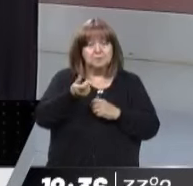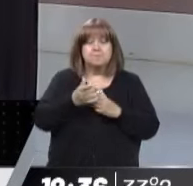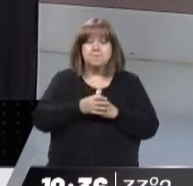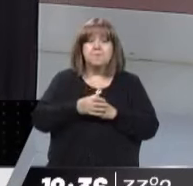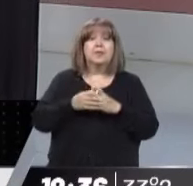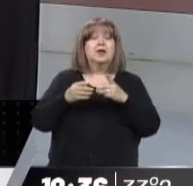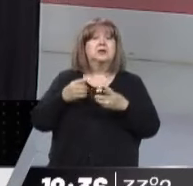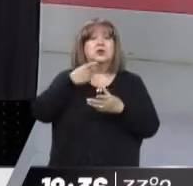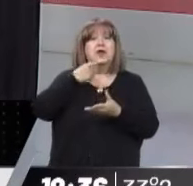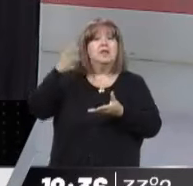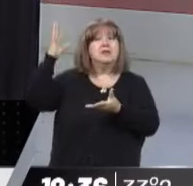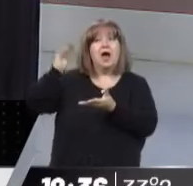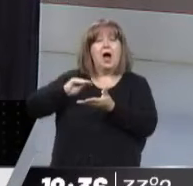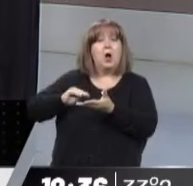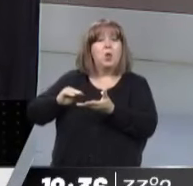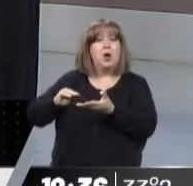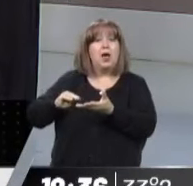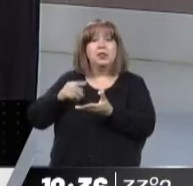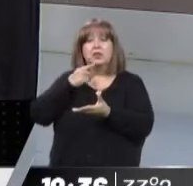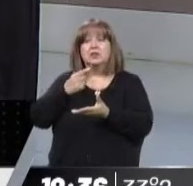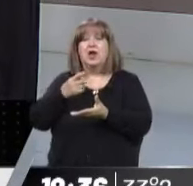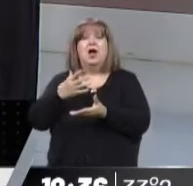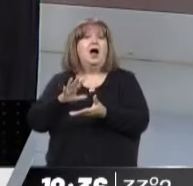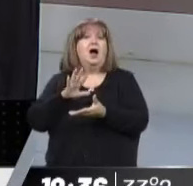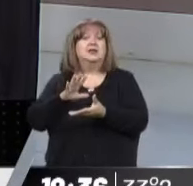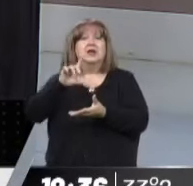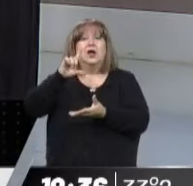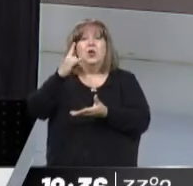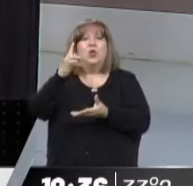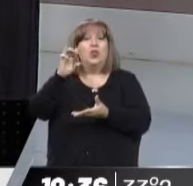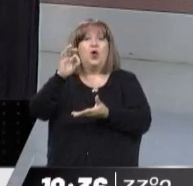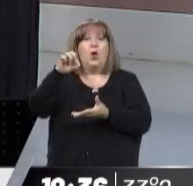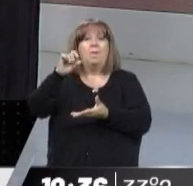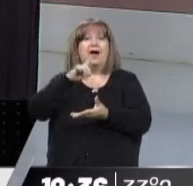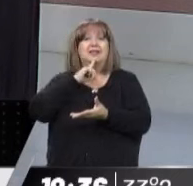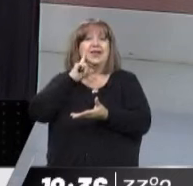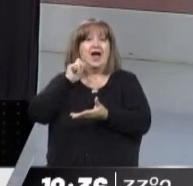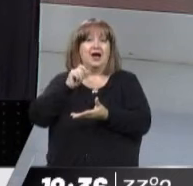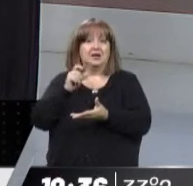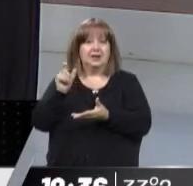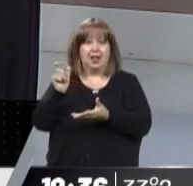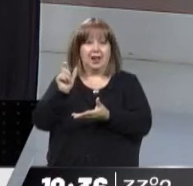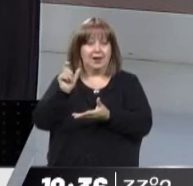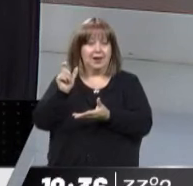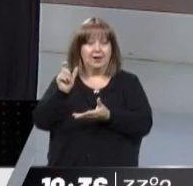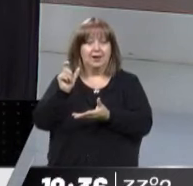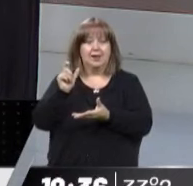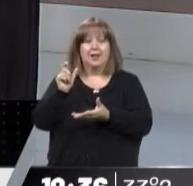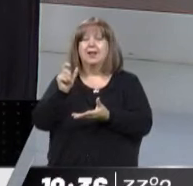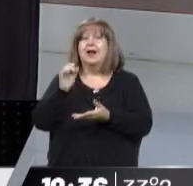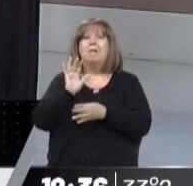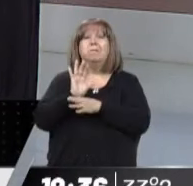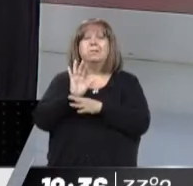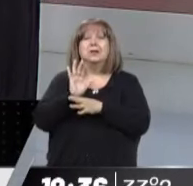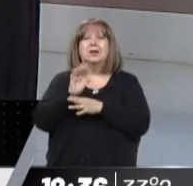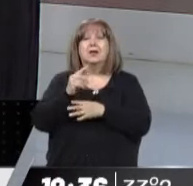ahora la defensa de esta supuesta ludopatía es... Hace un año que tiene la ludopatía. ¿Y está pidiendo que